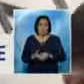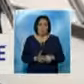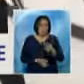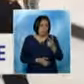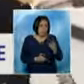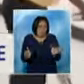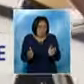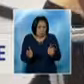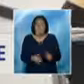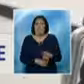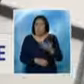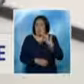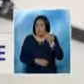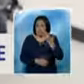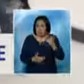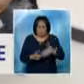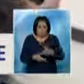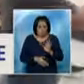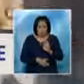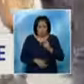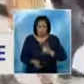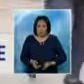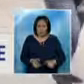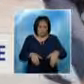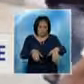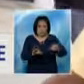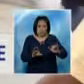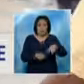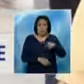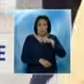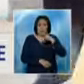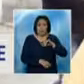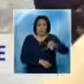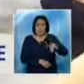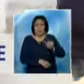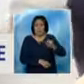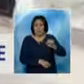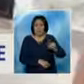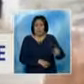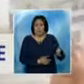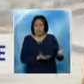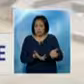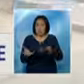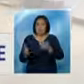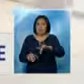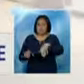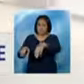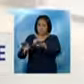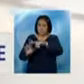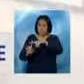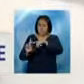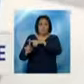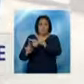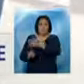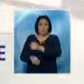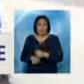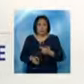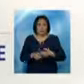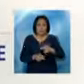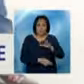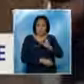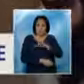pequeños cajones blancos de sus dos hijos, el ataúd de Janet Calderón Chávez era trasladado a su última morada en el cementerio El Carmen